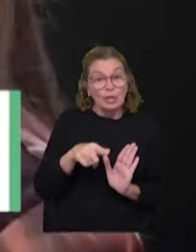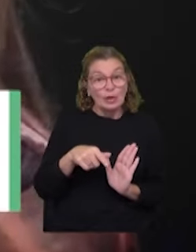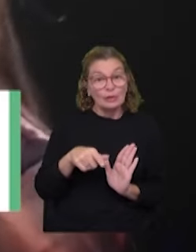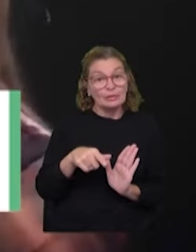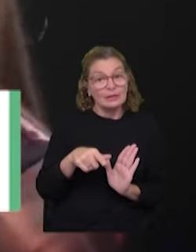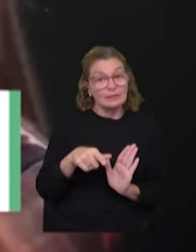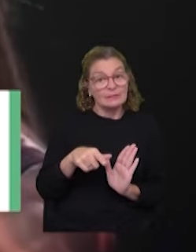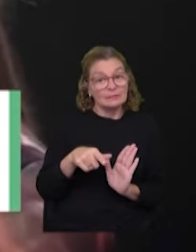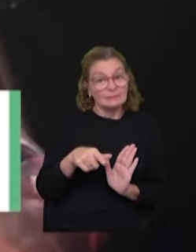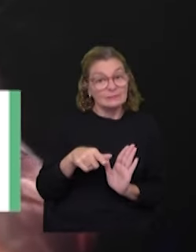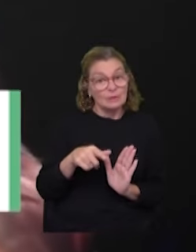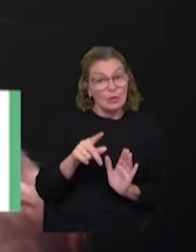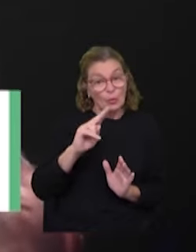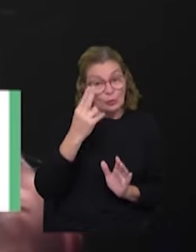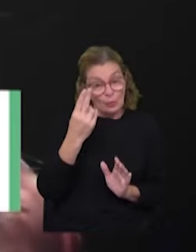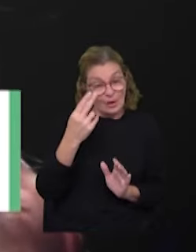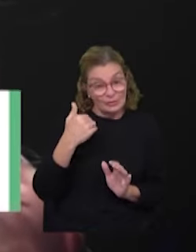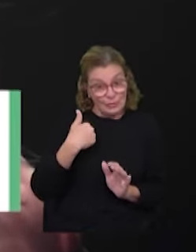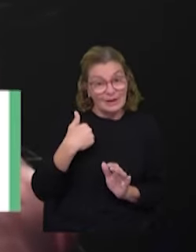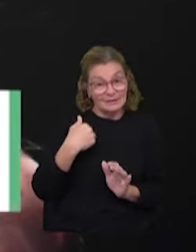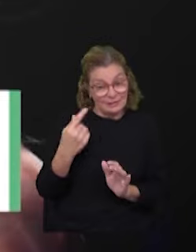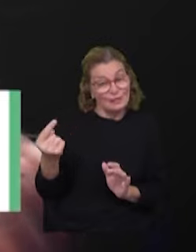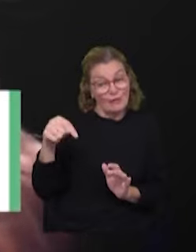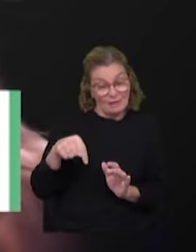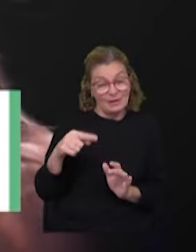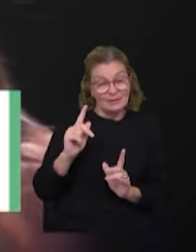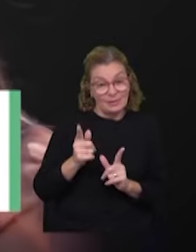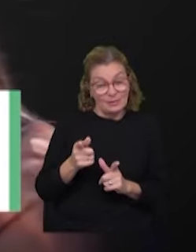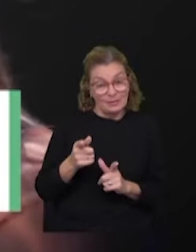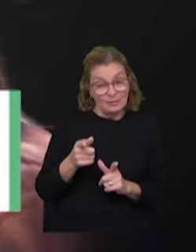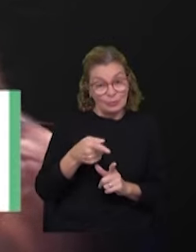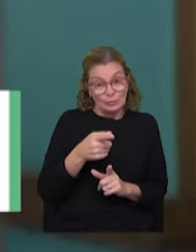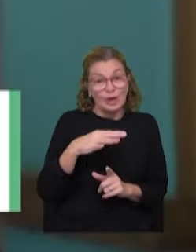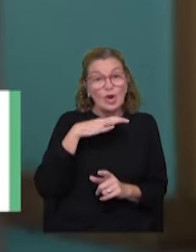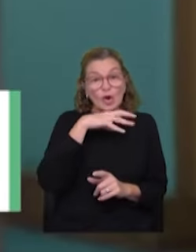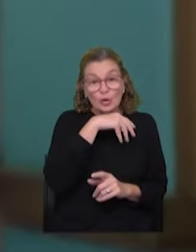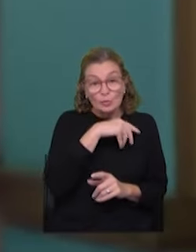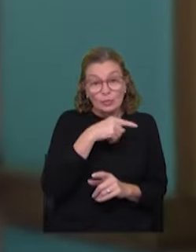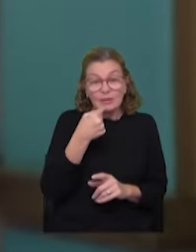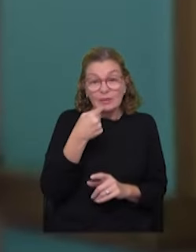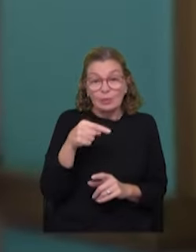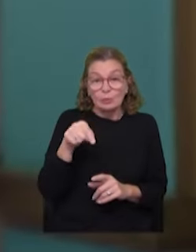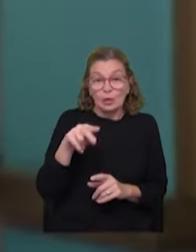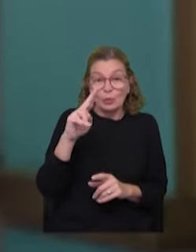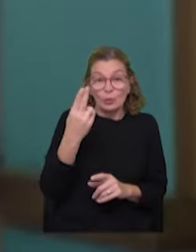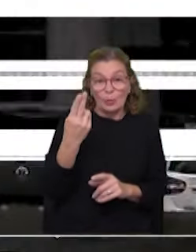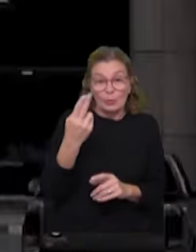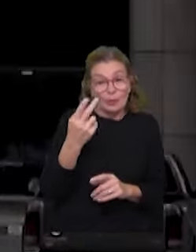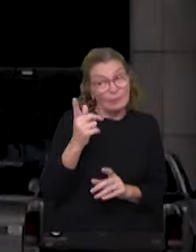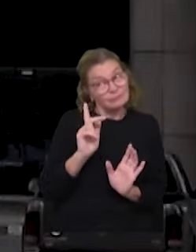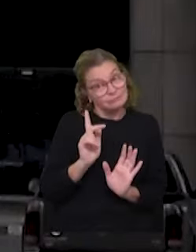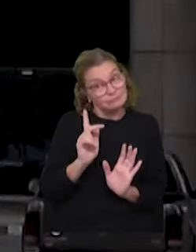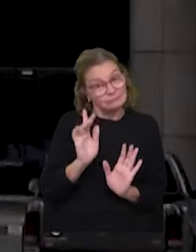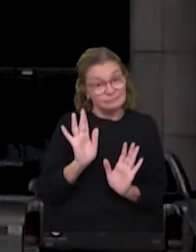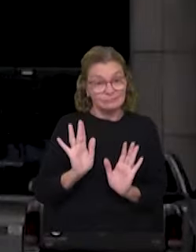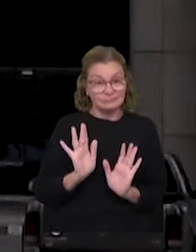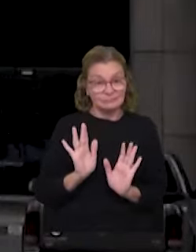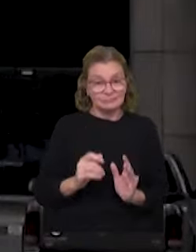laban los uruguayos se la pasan señalando la Argentina ustedes son corrupto y hay que decir Ustedes uruguayos son los